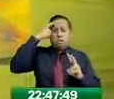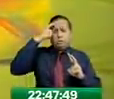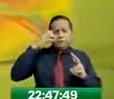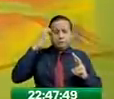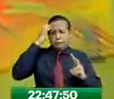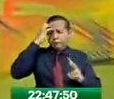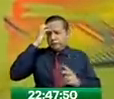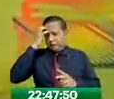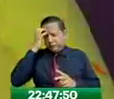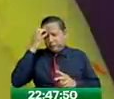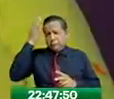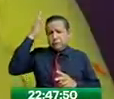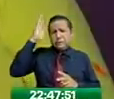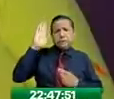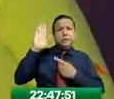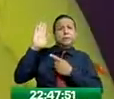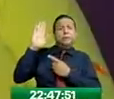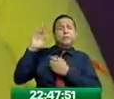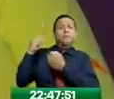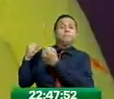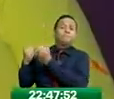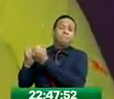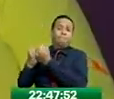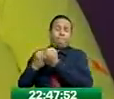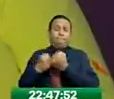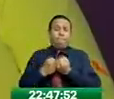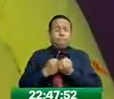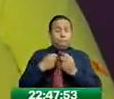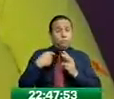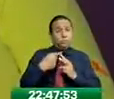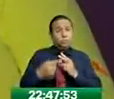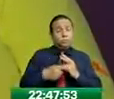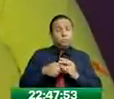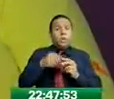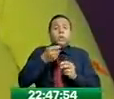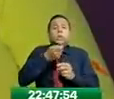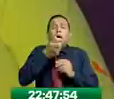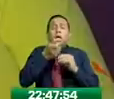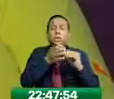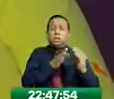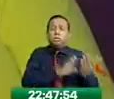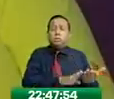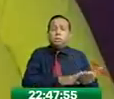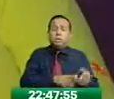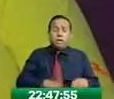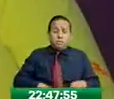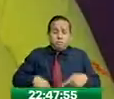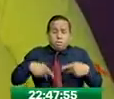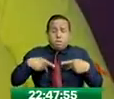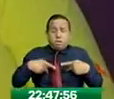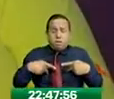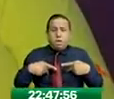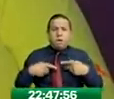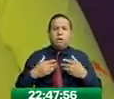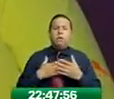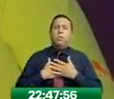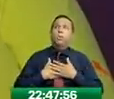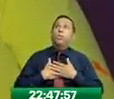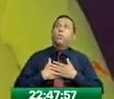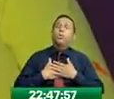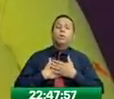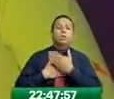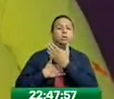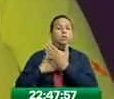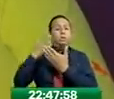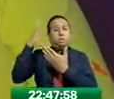ante Dios que somos sobrevivientes los que estamos, que hemos pasado en estos momentos esta pandemia, somos sobrevivientes y